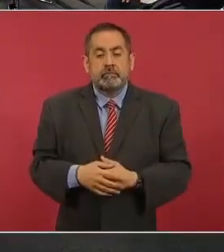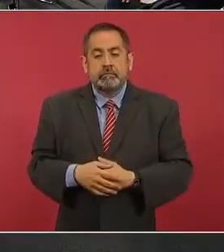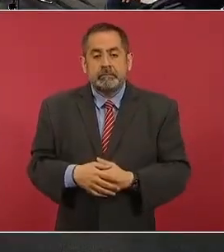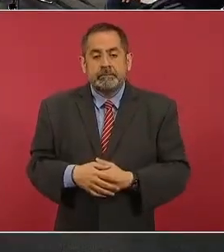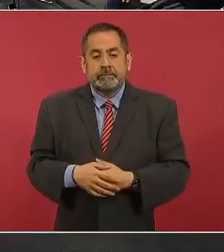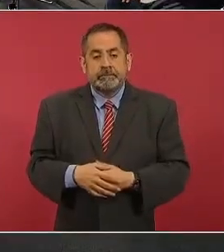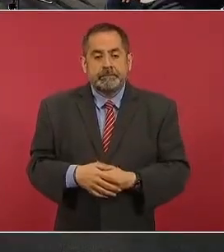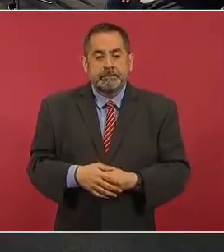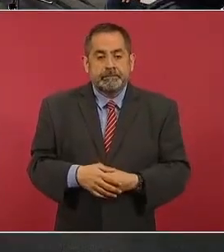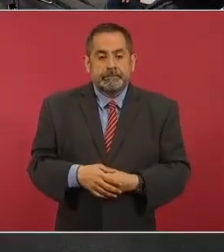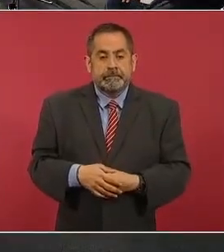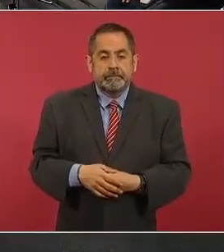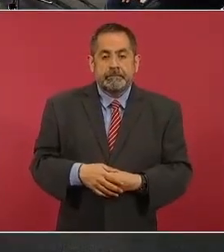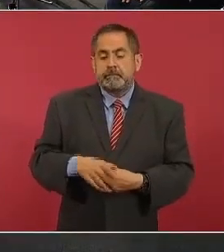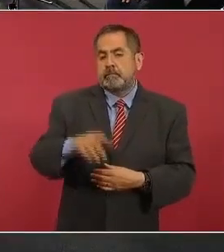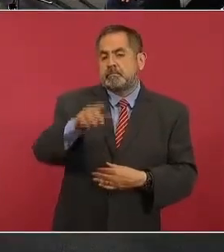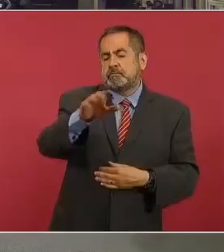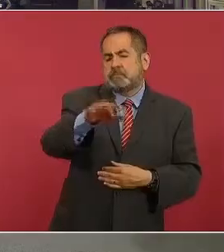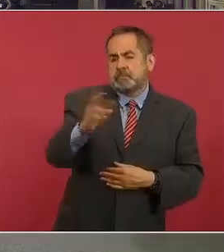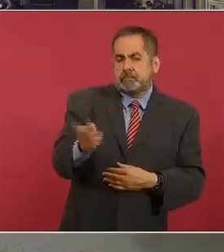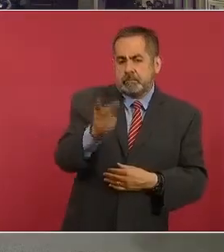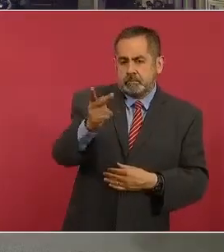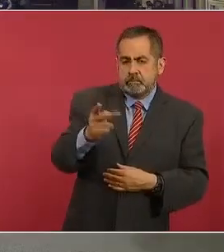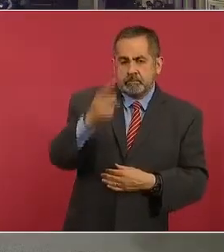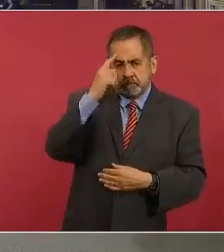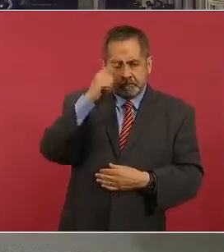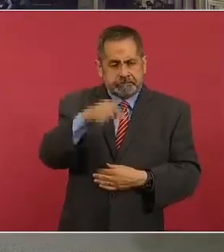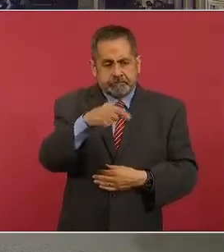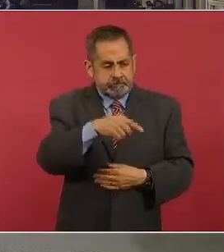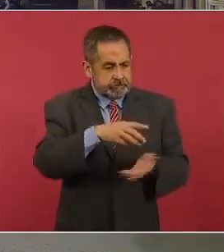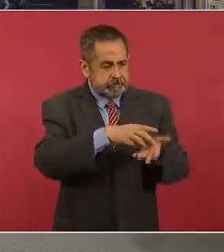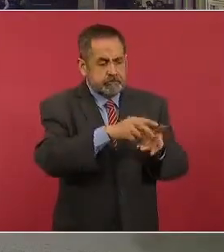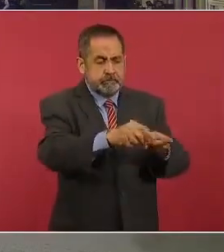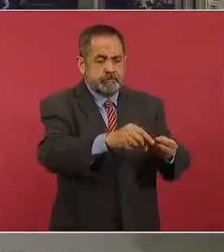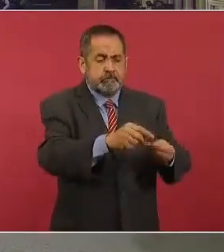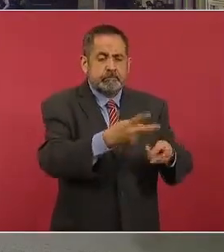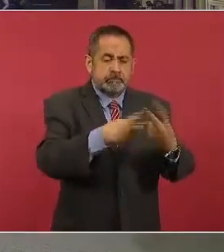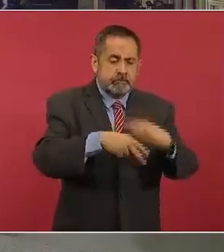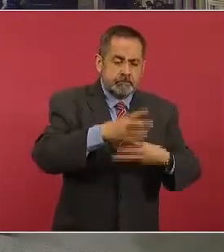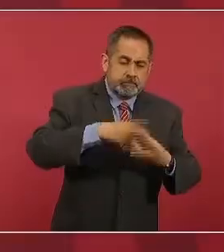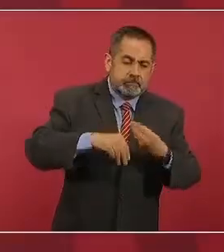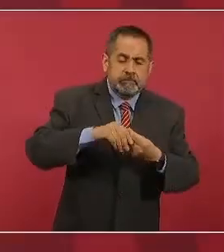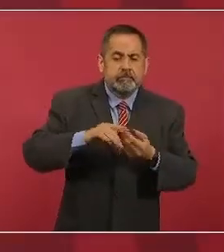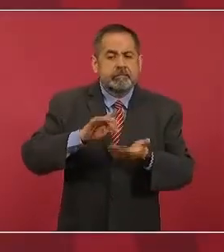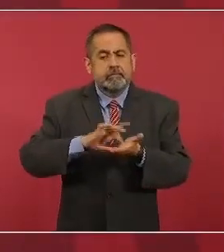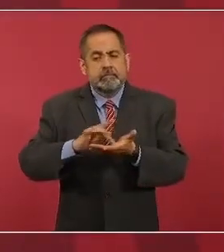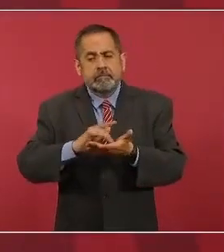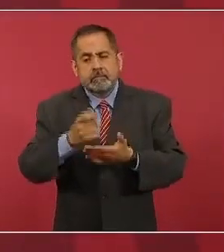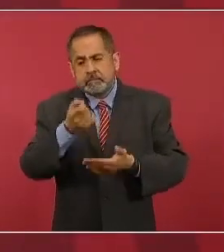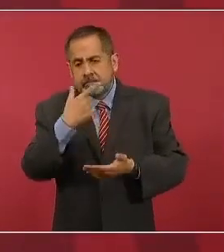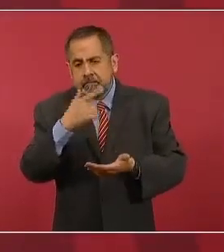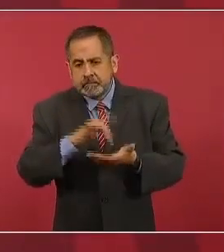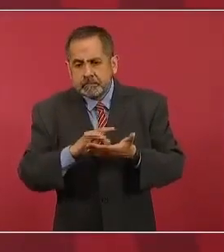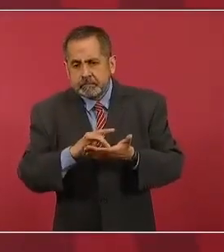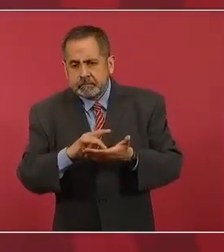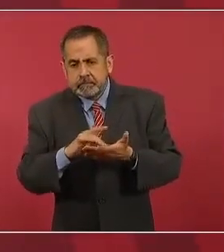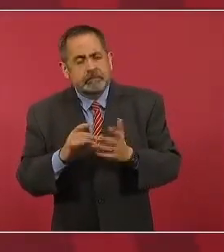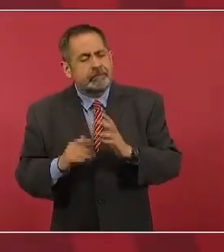para una forma de medicamento. Sí, sí, pero